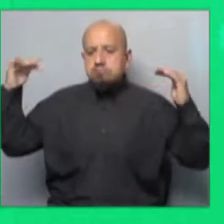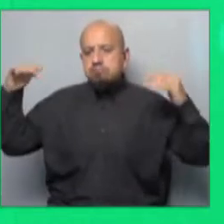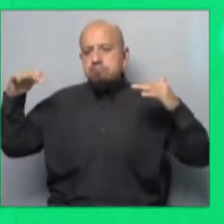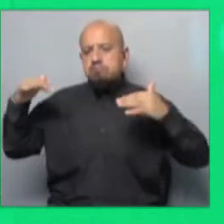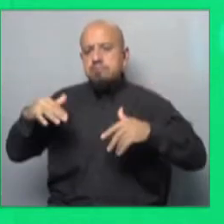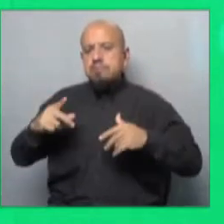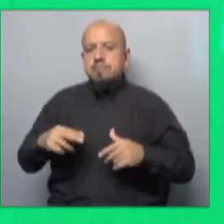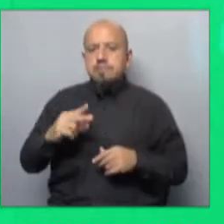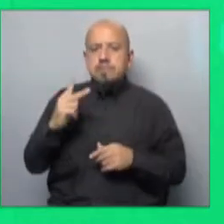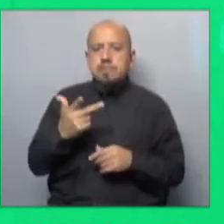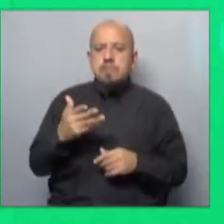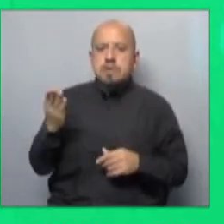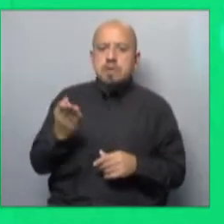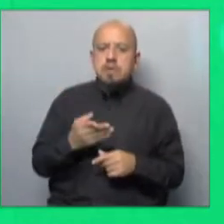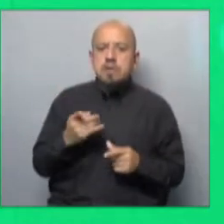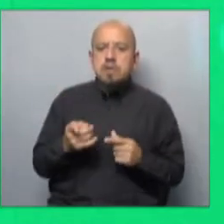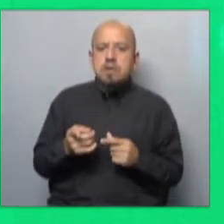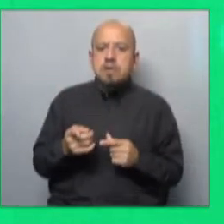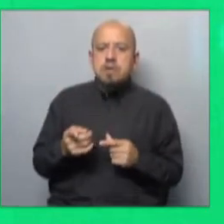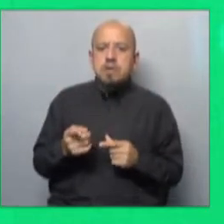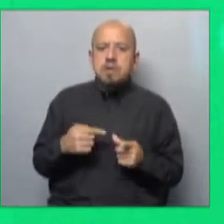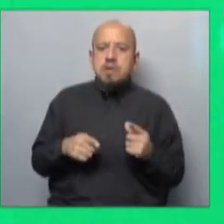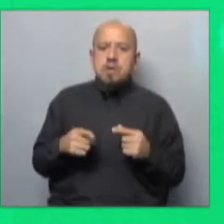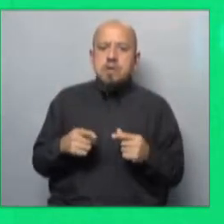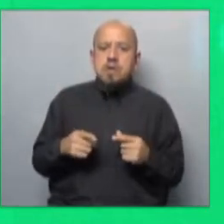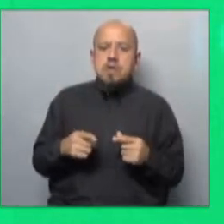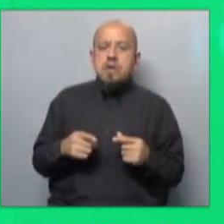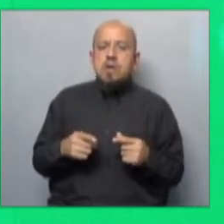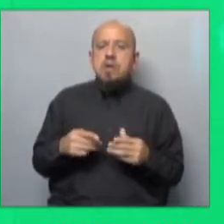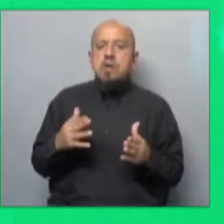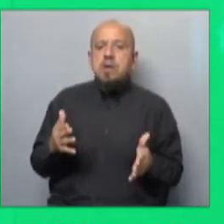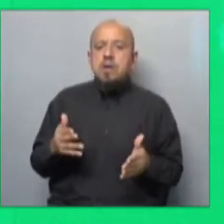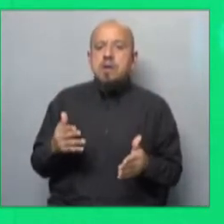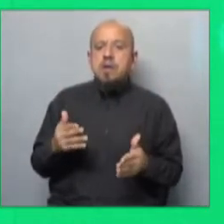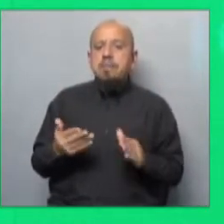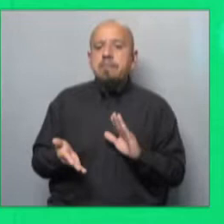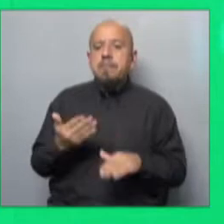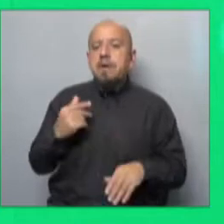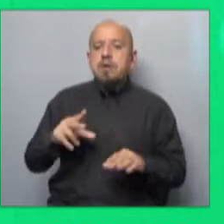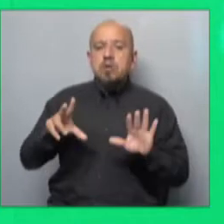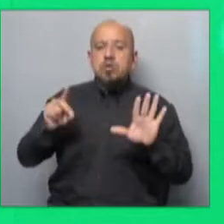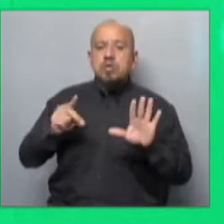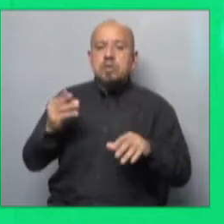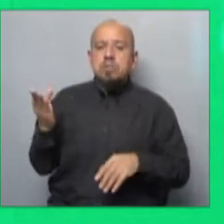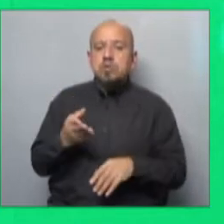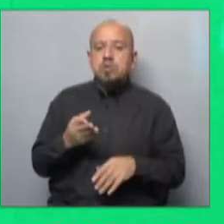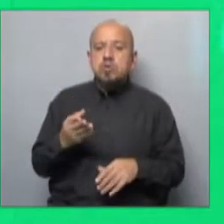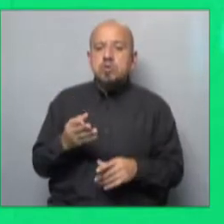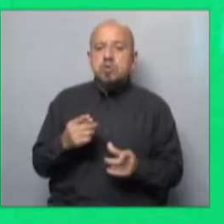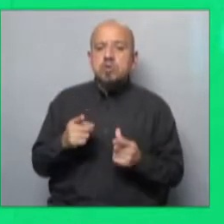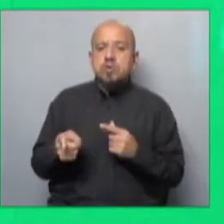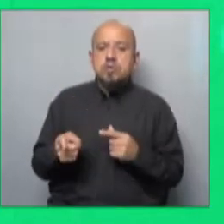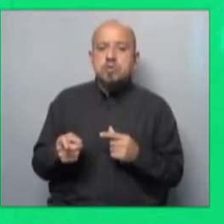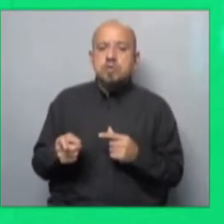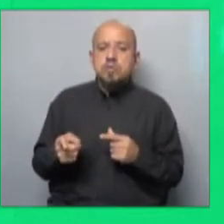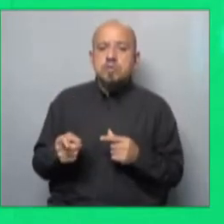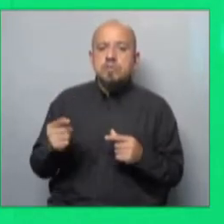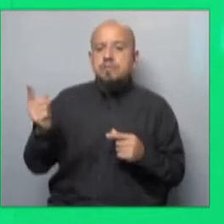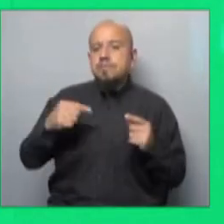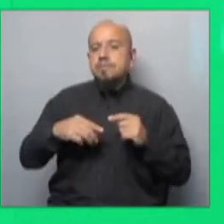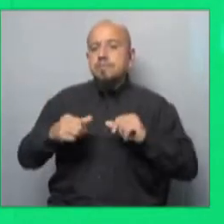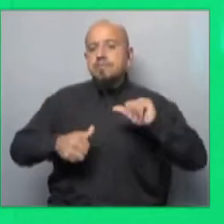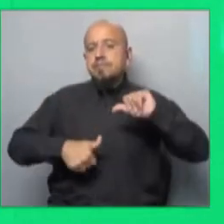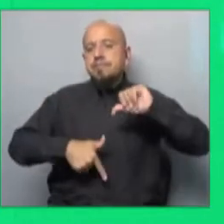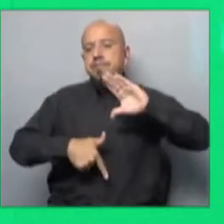3 por ciento de la población nacional y más del 80% son migrantes que provienen de américa